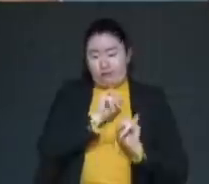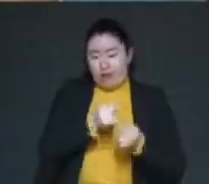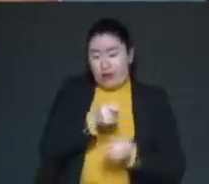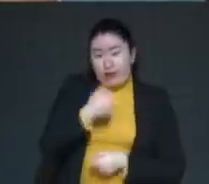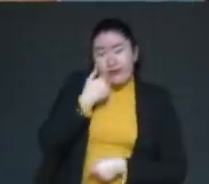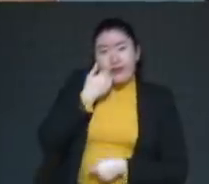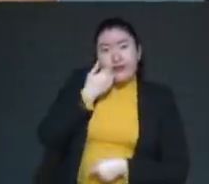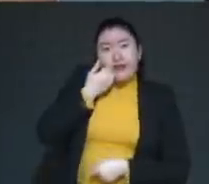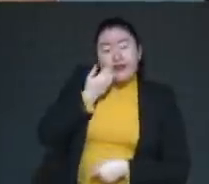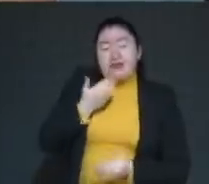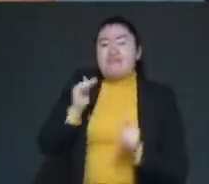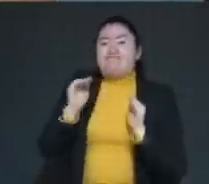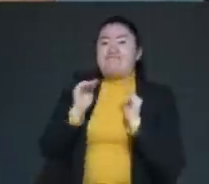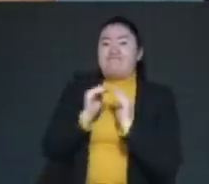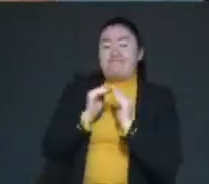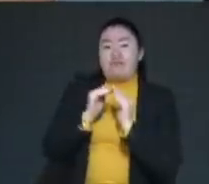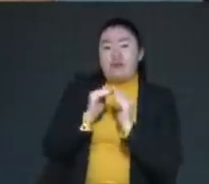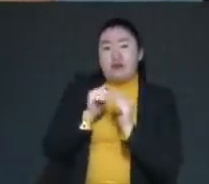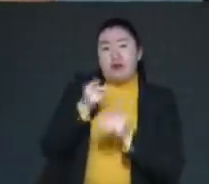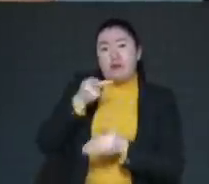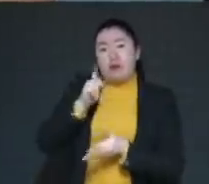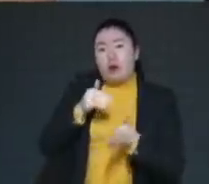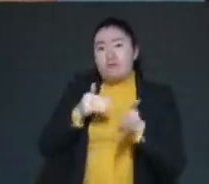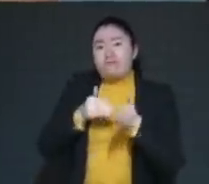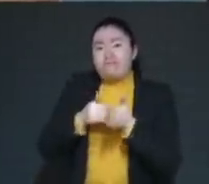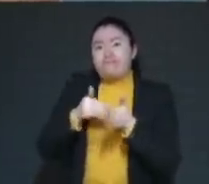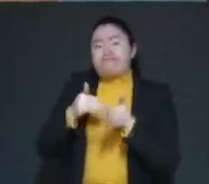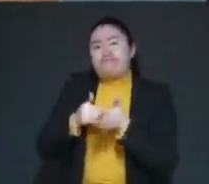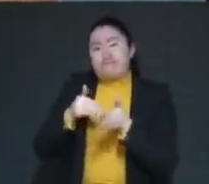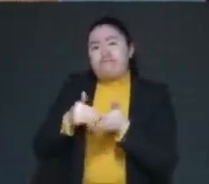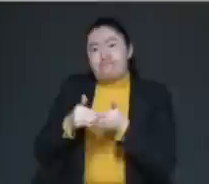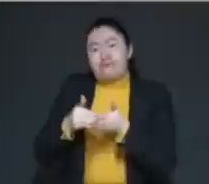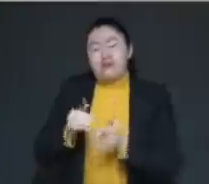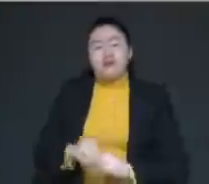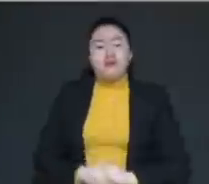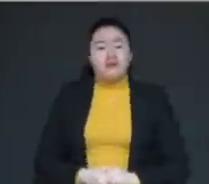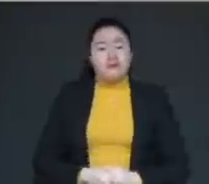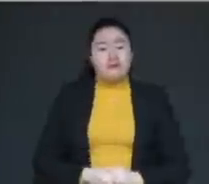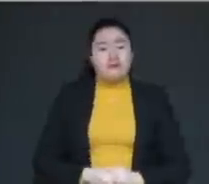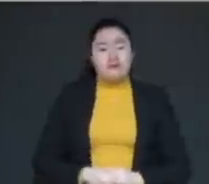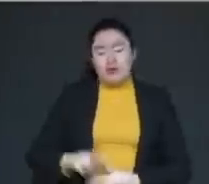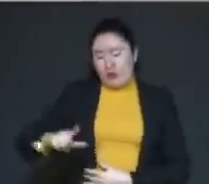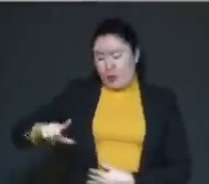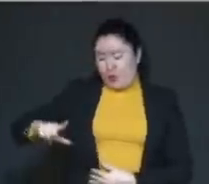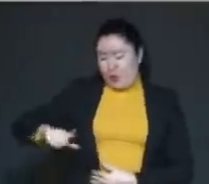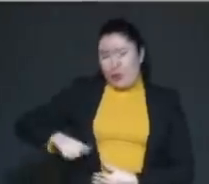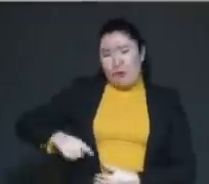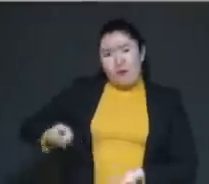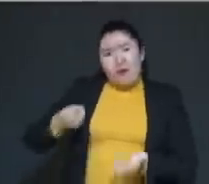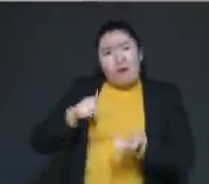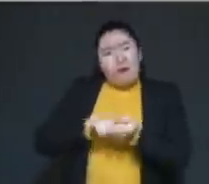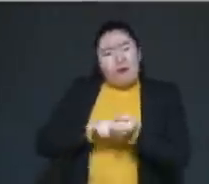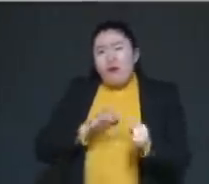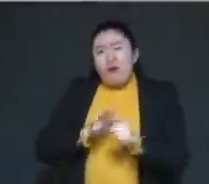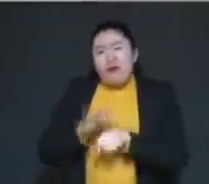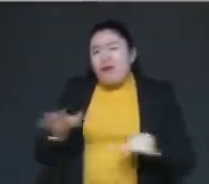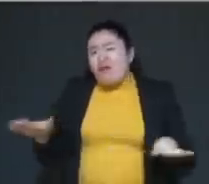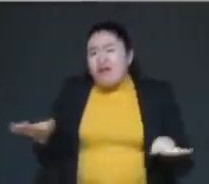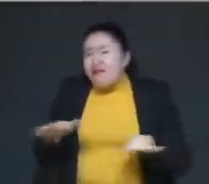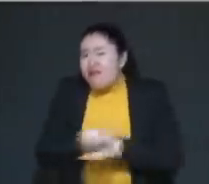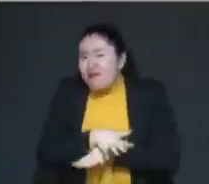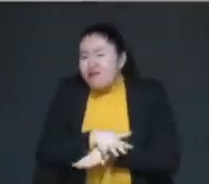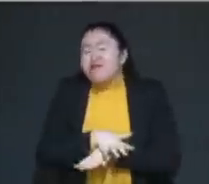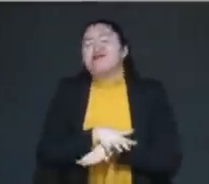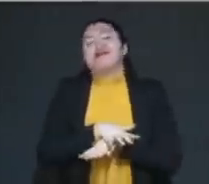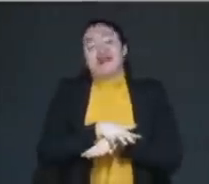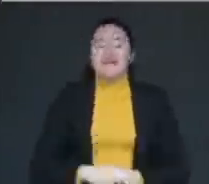derecho. ¿Qué ha cambiado en el gobierno? Pues en primer lugar hay una administración honesta al frente del